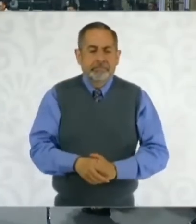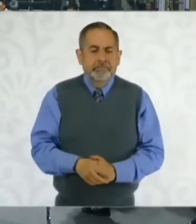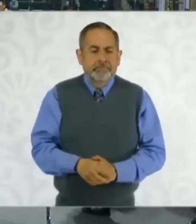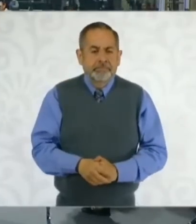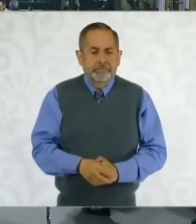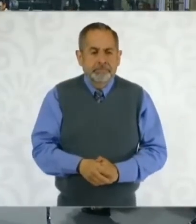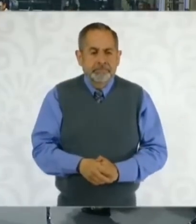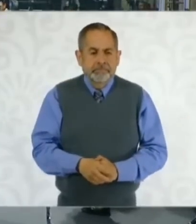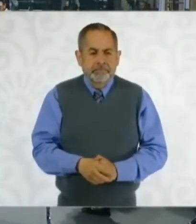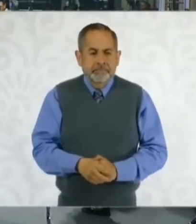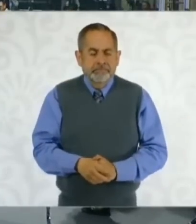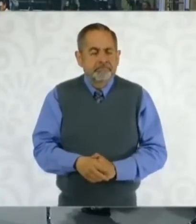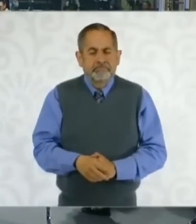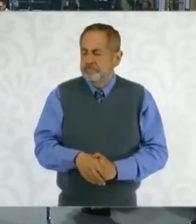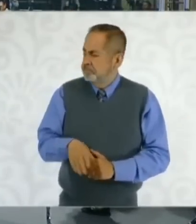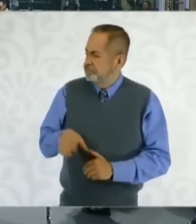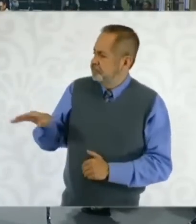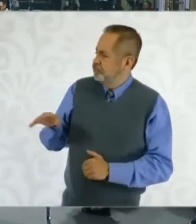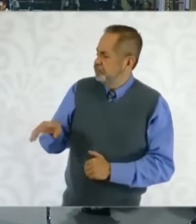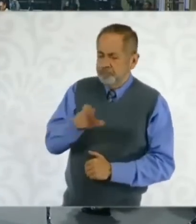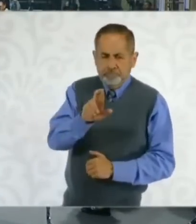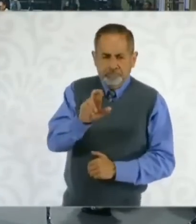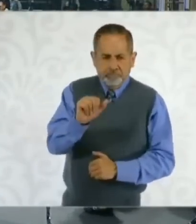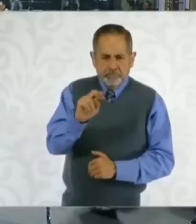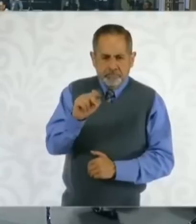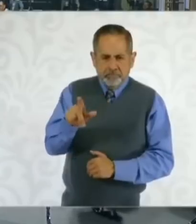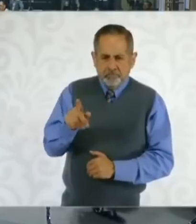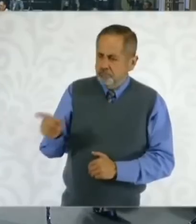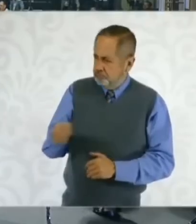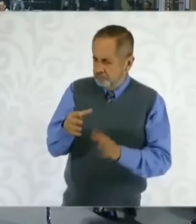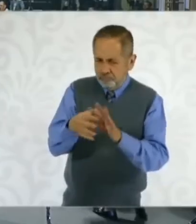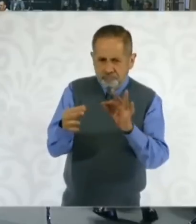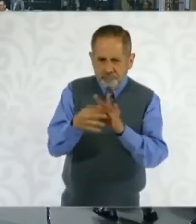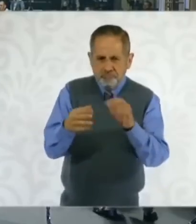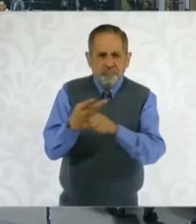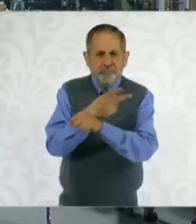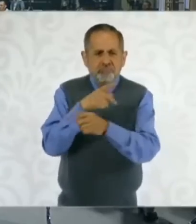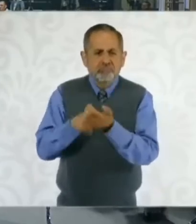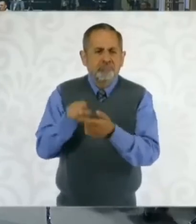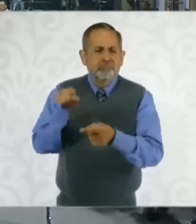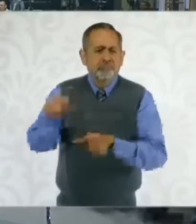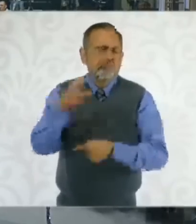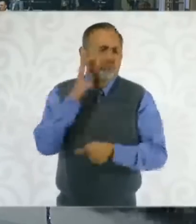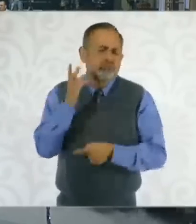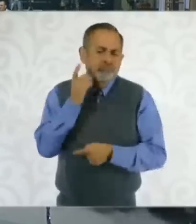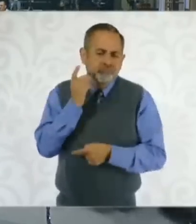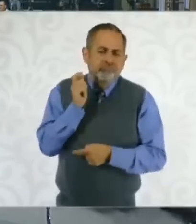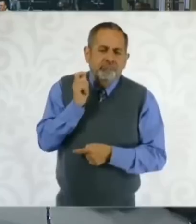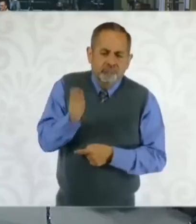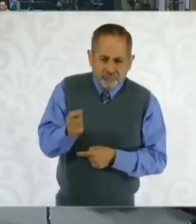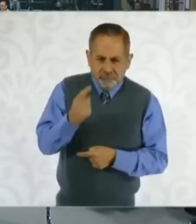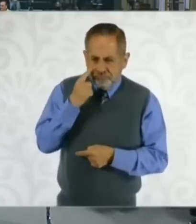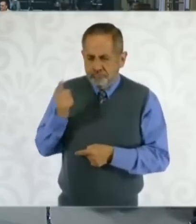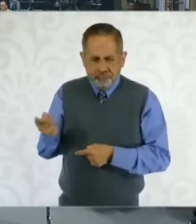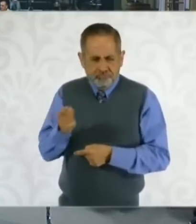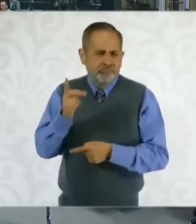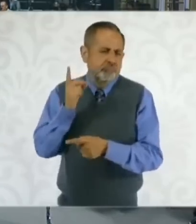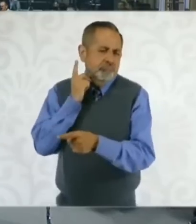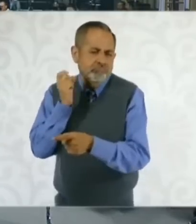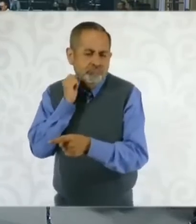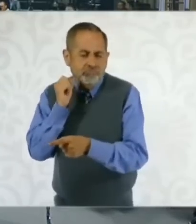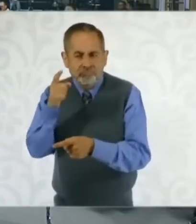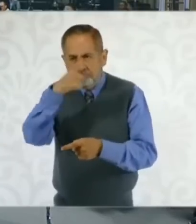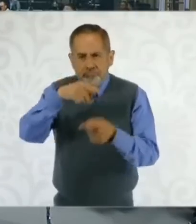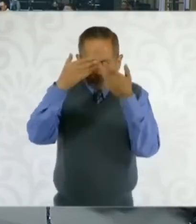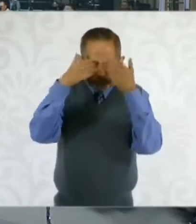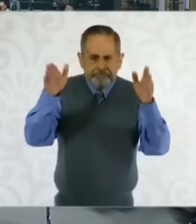qué no platicas sobre lo que se votó ayer en la Cámara de Diputados y que se había votado en la Cámara de Senadores, para que